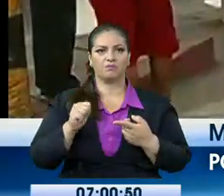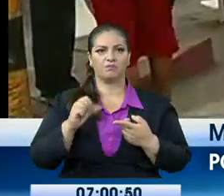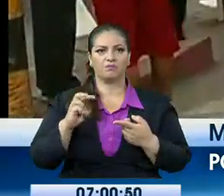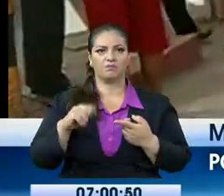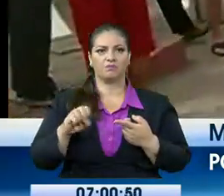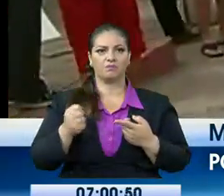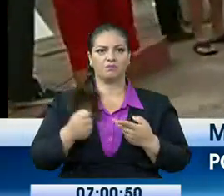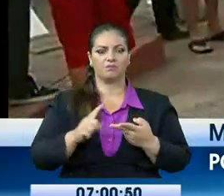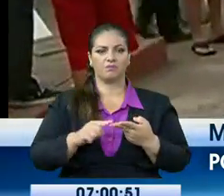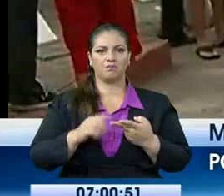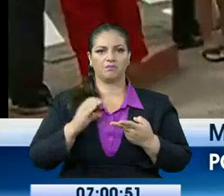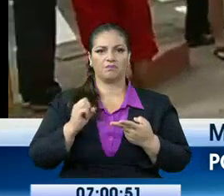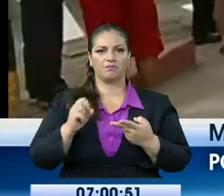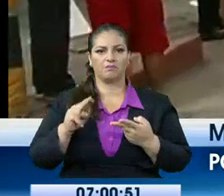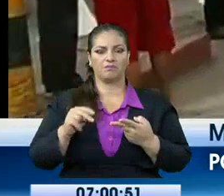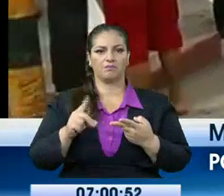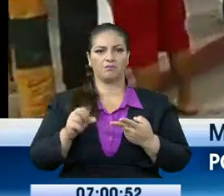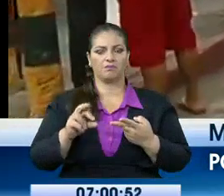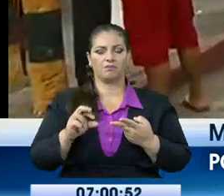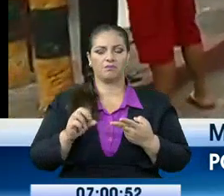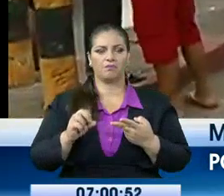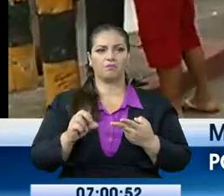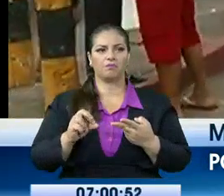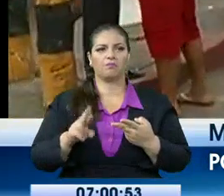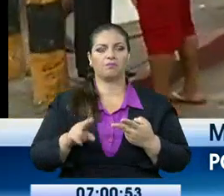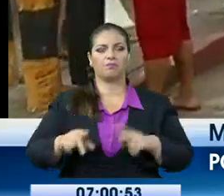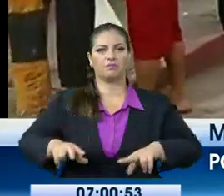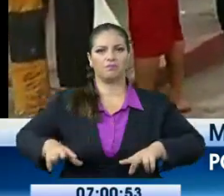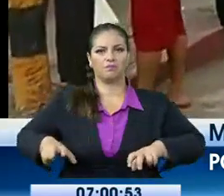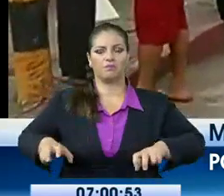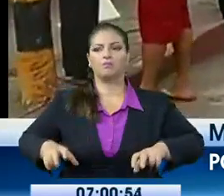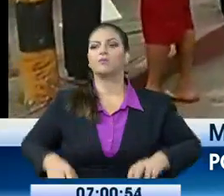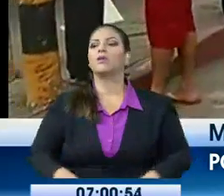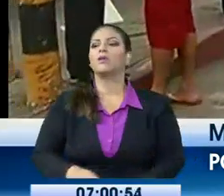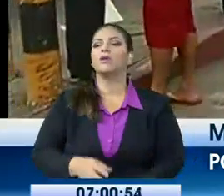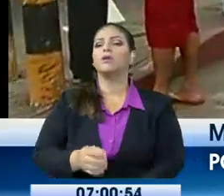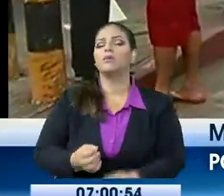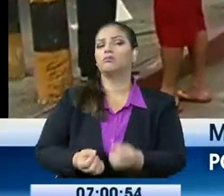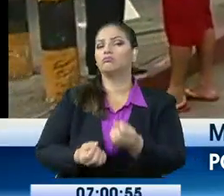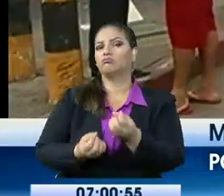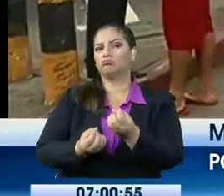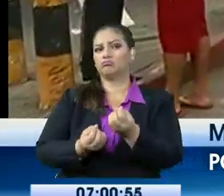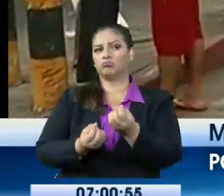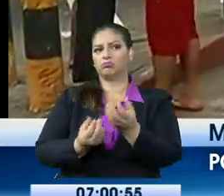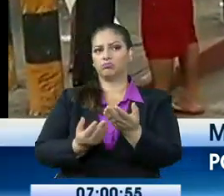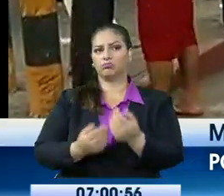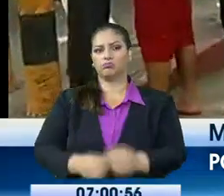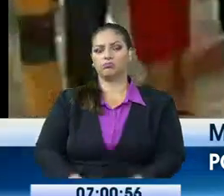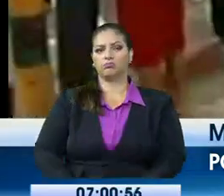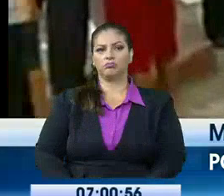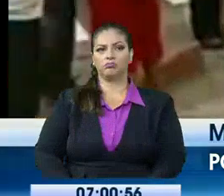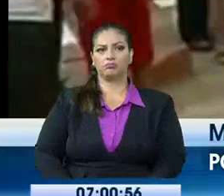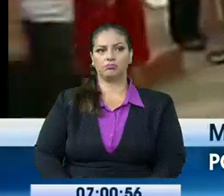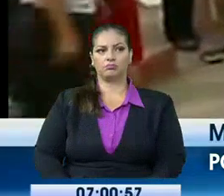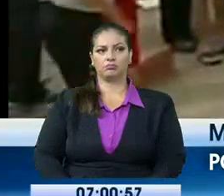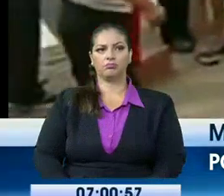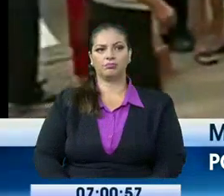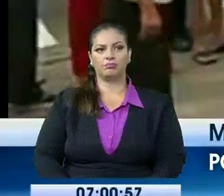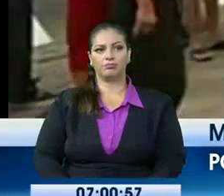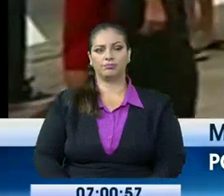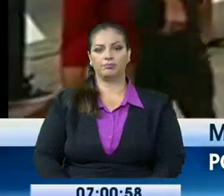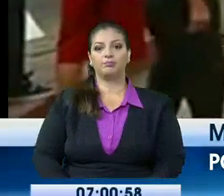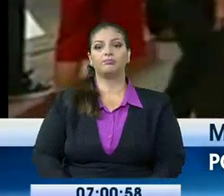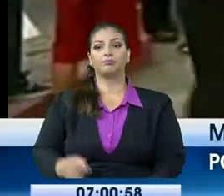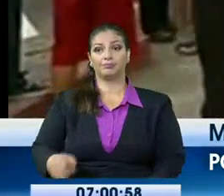pequeño debate, este breve debate en torno al cierre de carril de la avenida Tihuinza, o en este caso, que